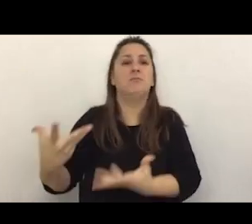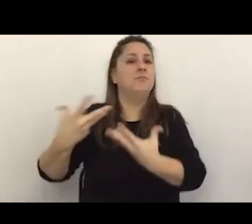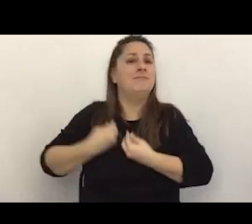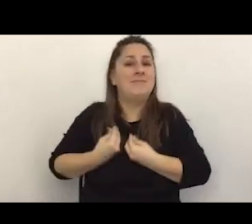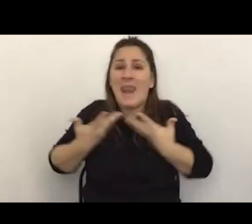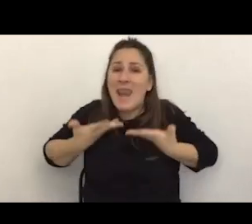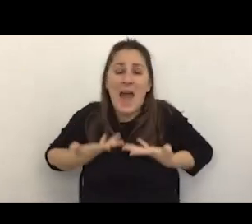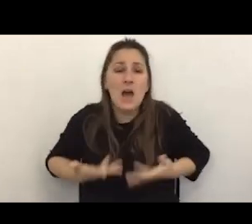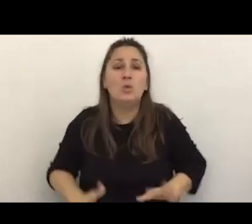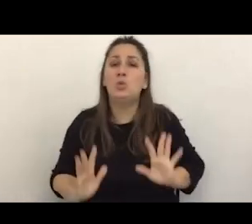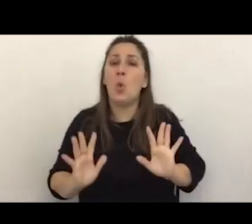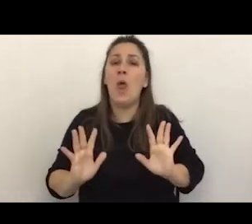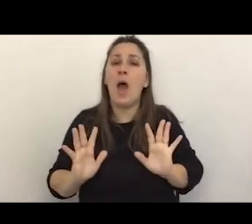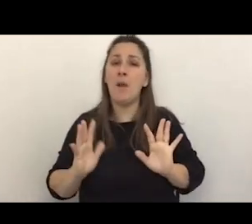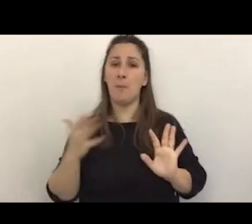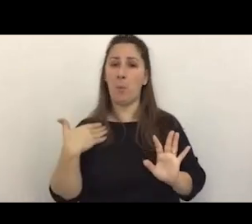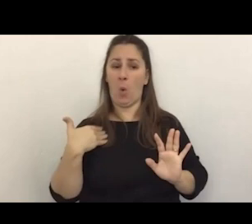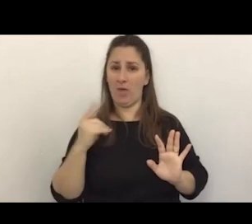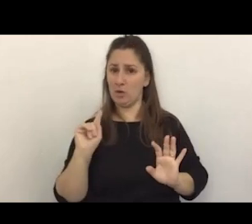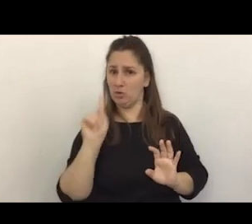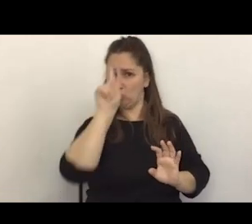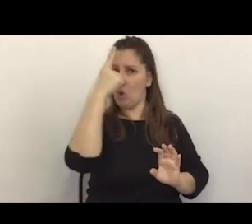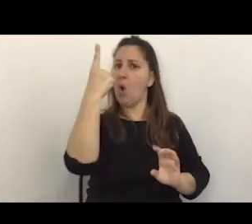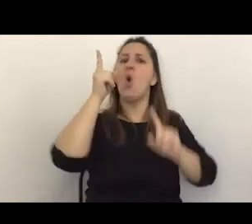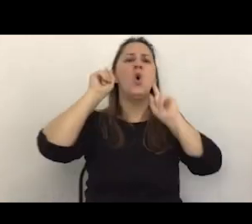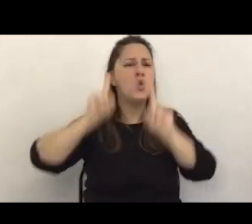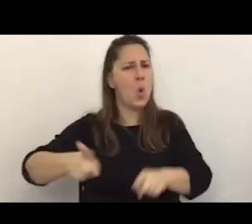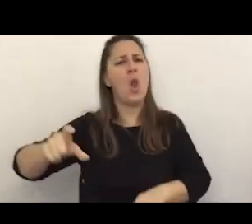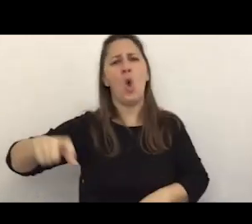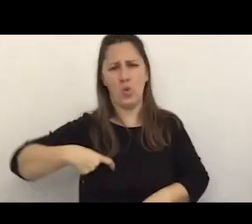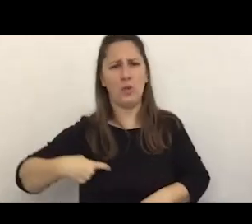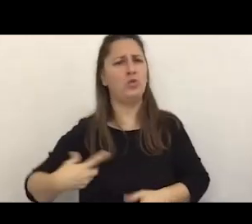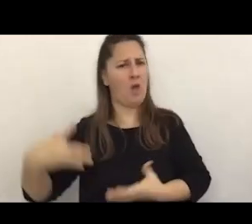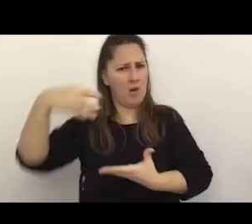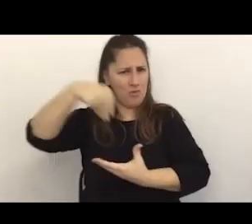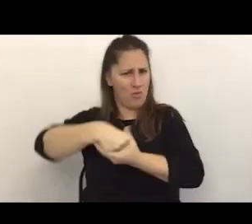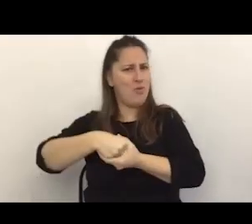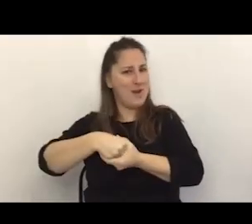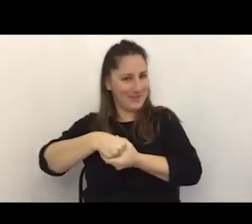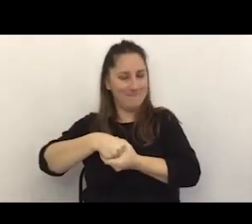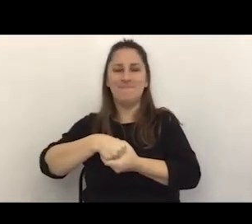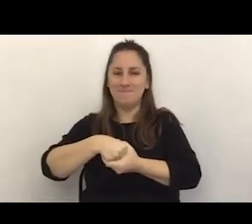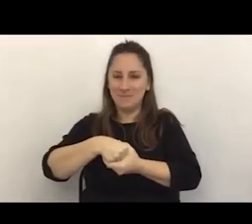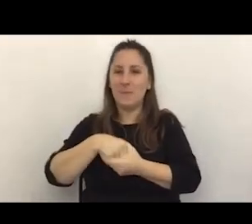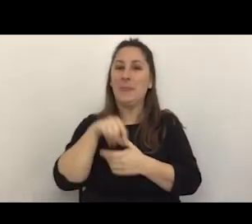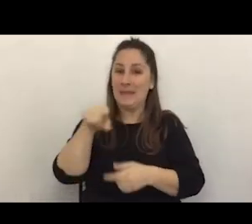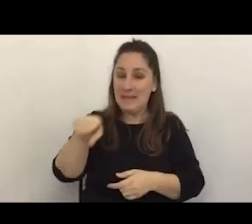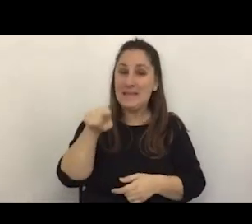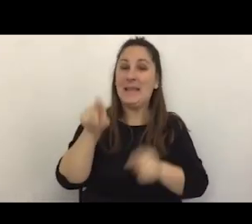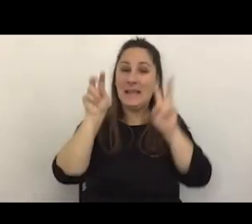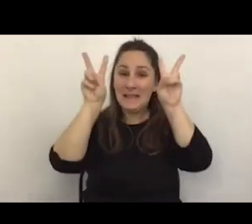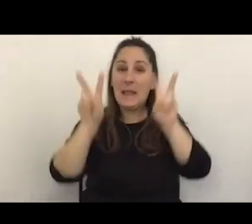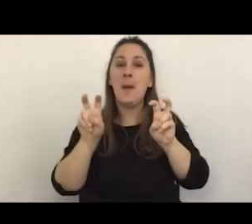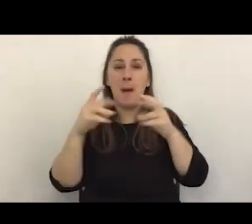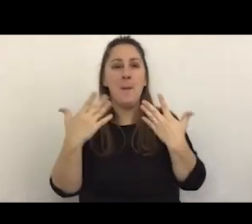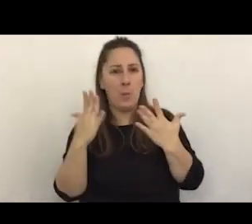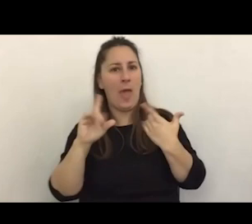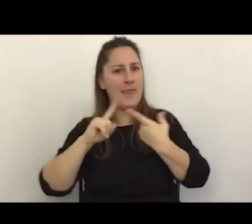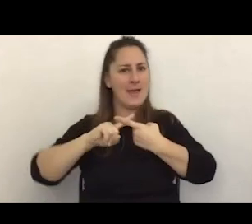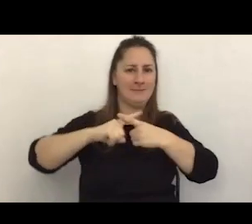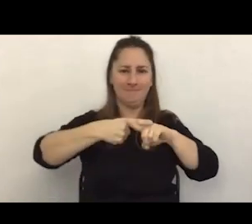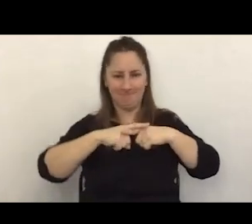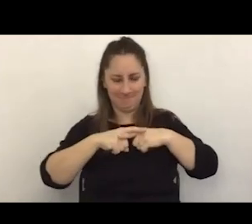podría hacerlo sin ningún problema o no. Es una cuestión que eventualmente puede ser un debate.